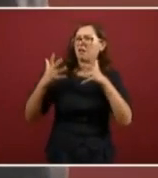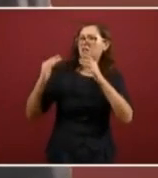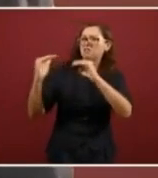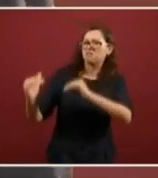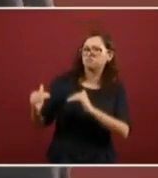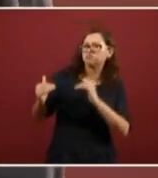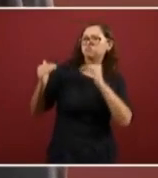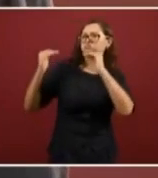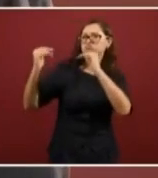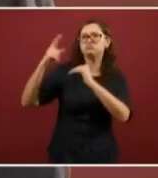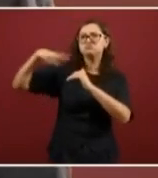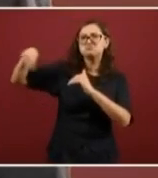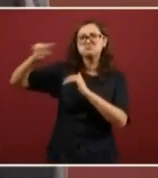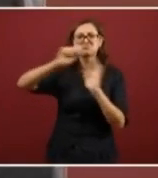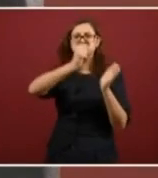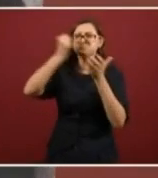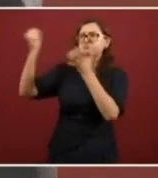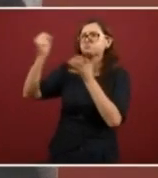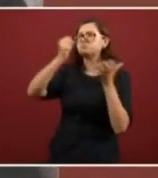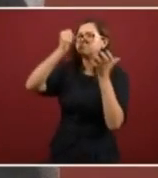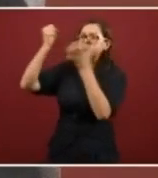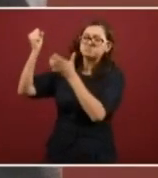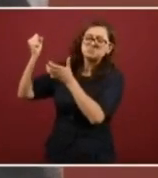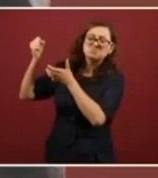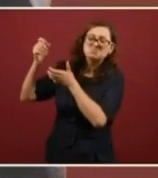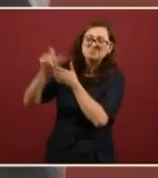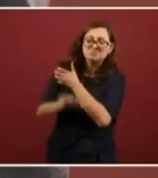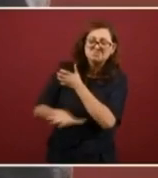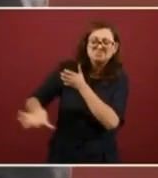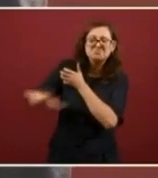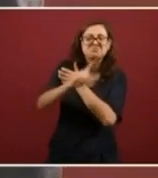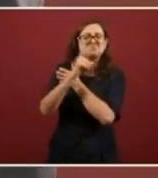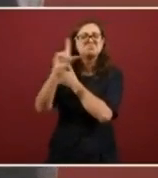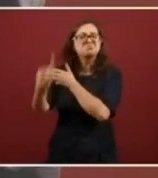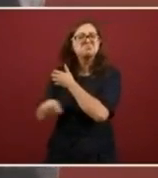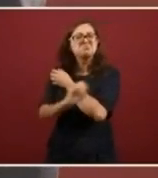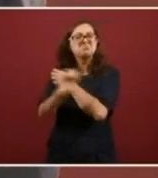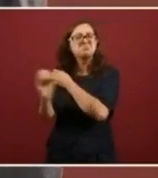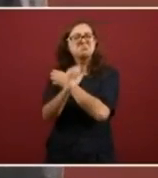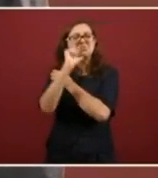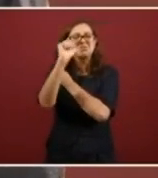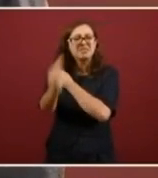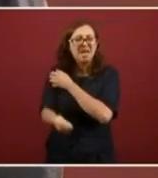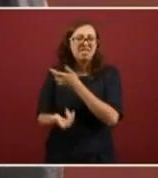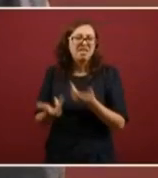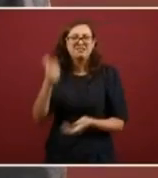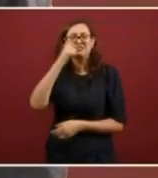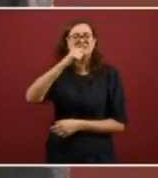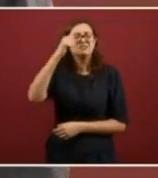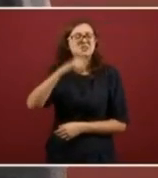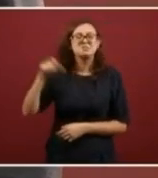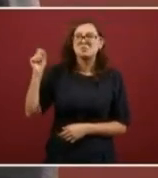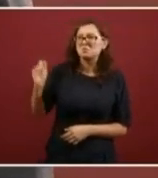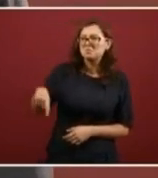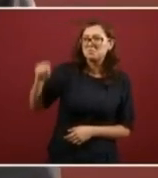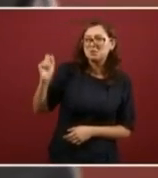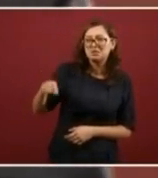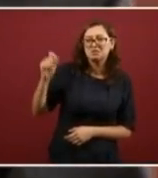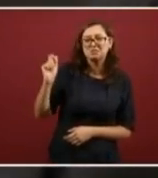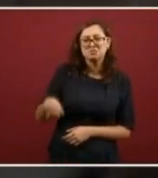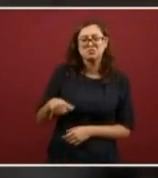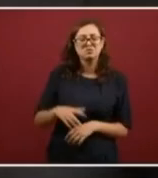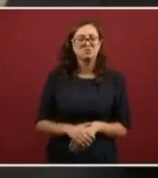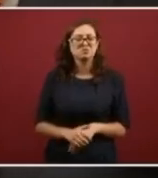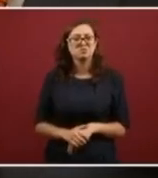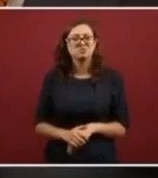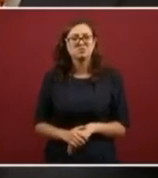Entonces, no es que no se vaya a apoyar al mediano, al productor